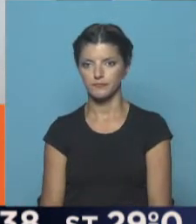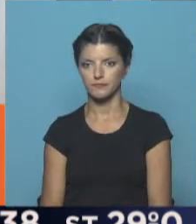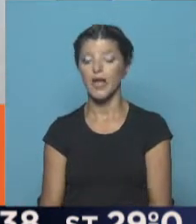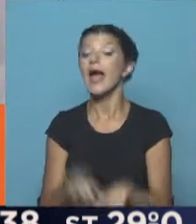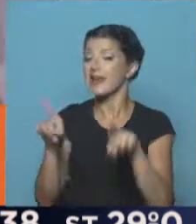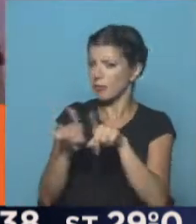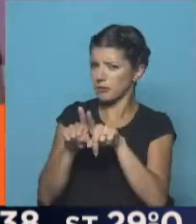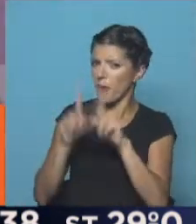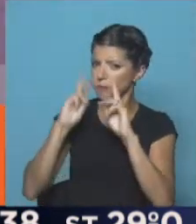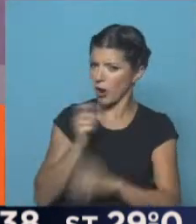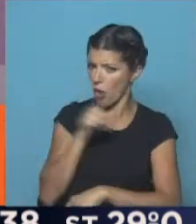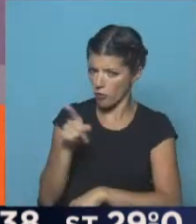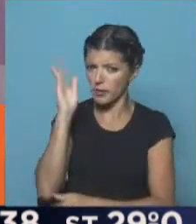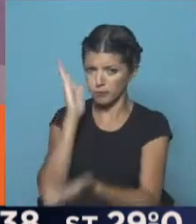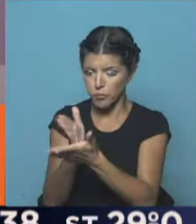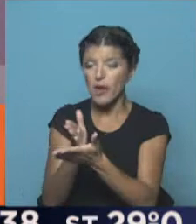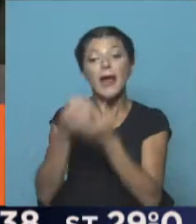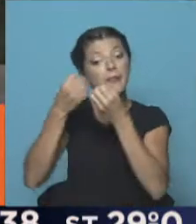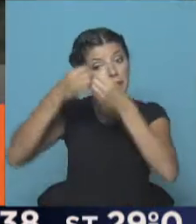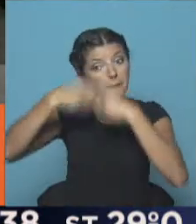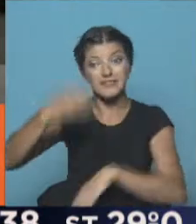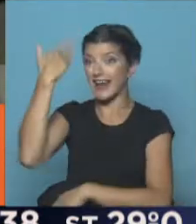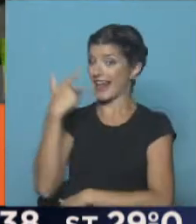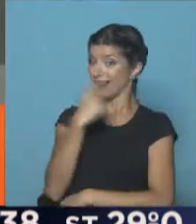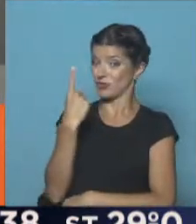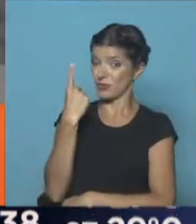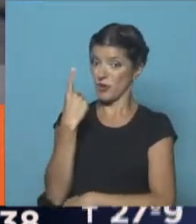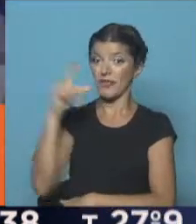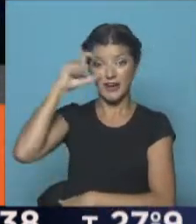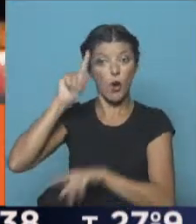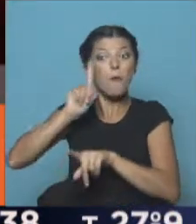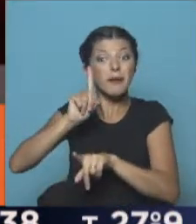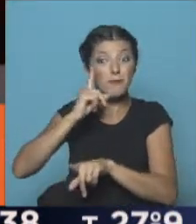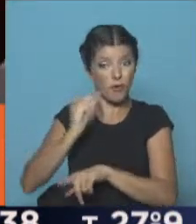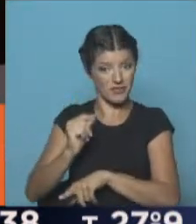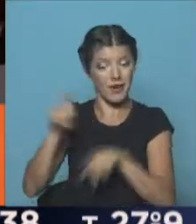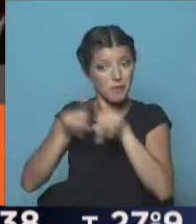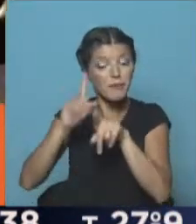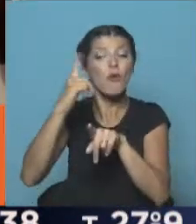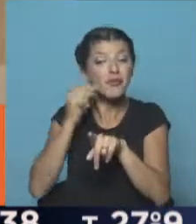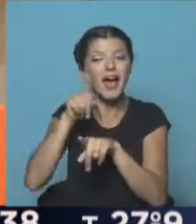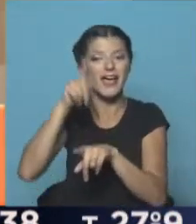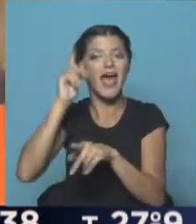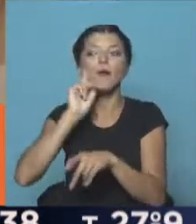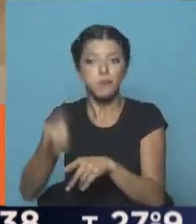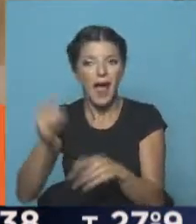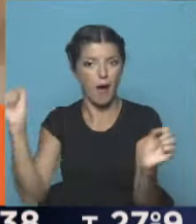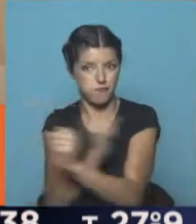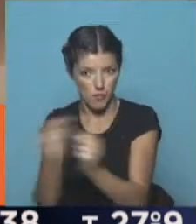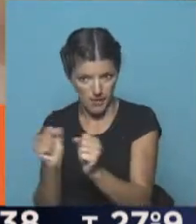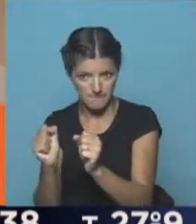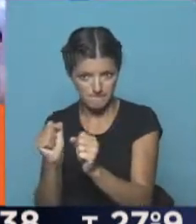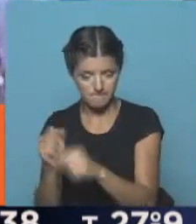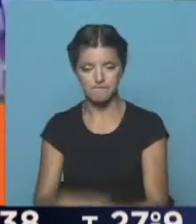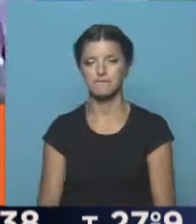dragnea tenía que haber comenzado el 31 de enero cuando se aprobó el decreto la presión ciudadana sobre el ejecutivo no